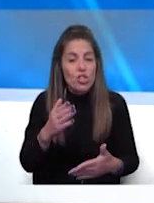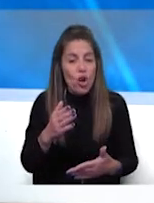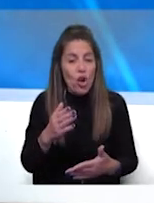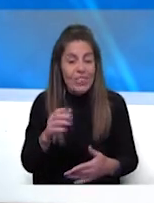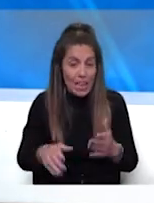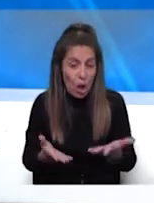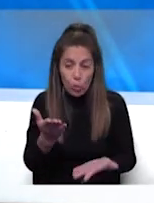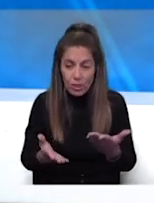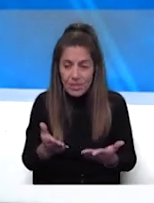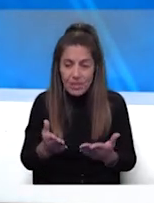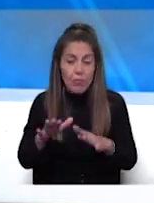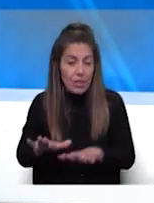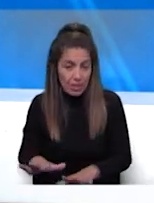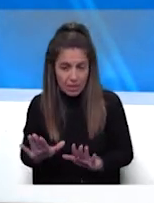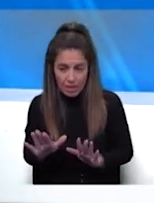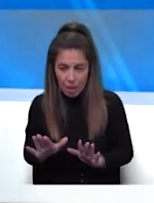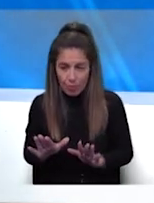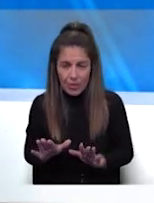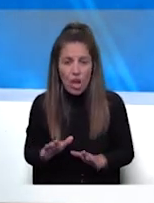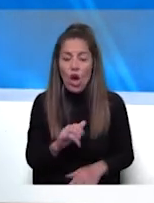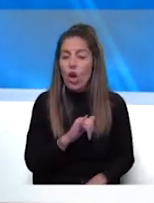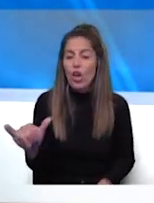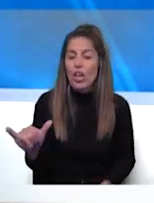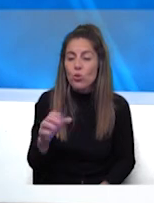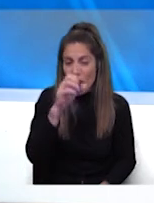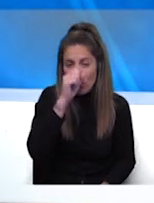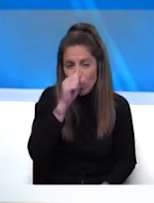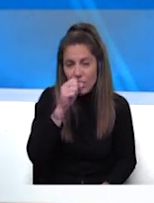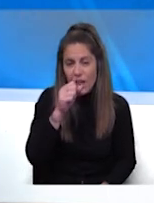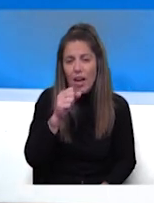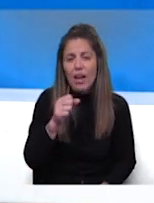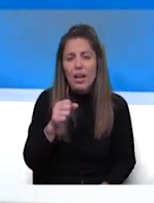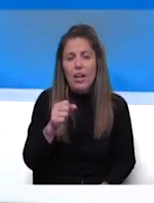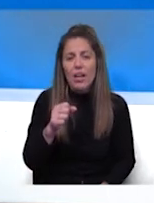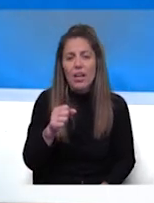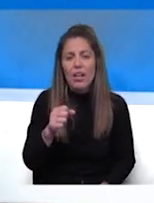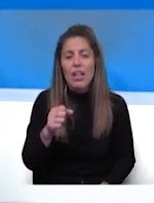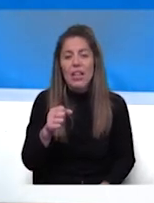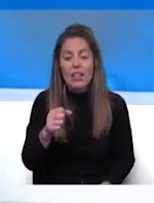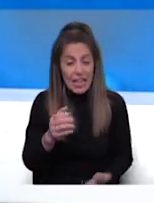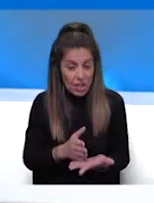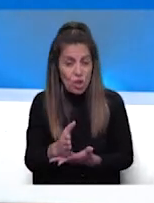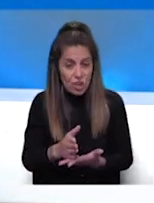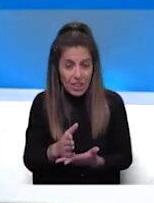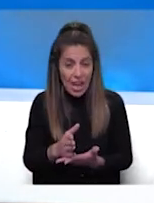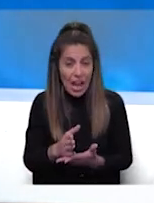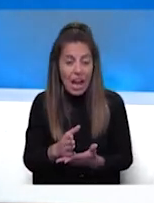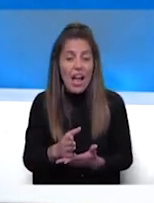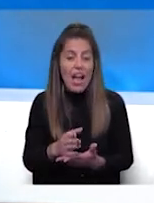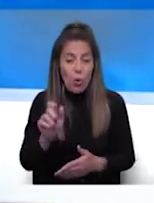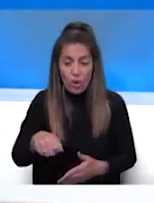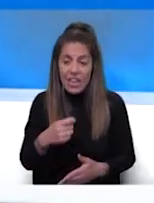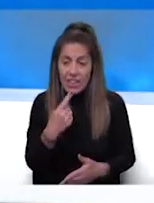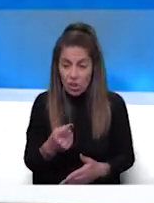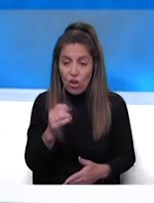queda quietita. Con la denuncia de Florida pasó que la Sociedad Letrada dijo que había elementos, que había que pasarlo